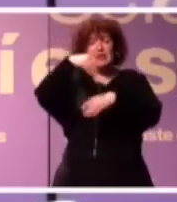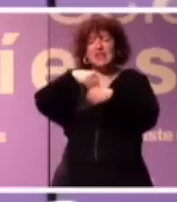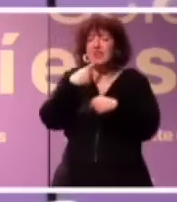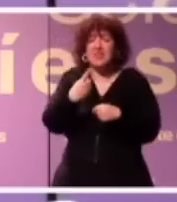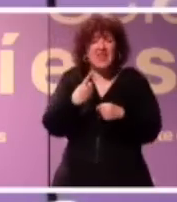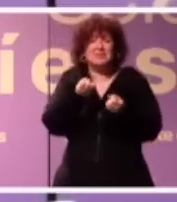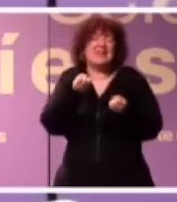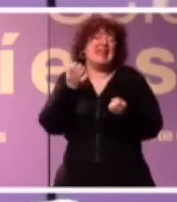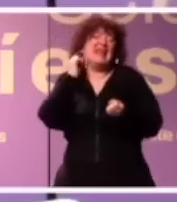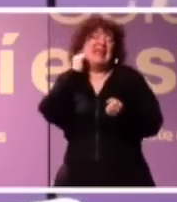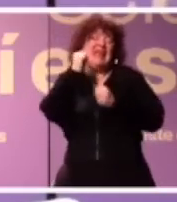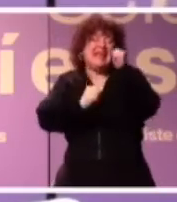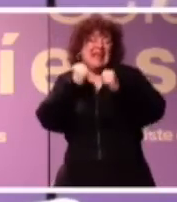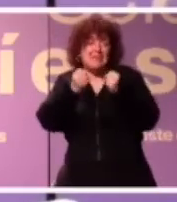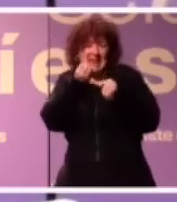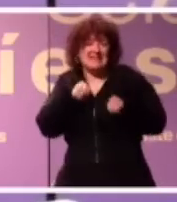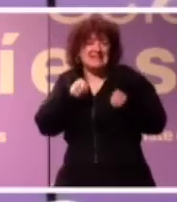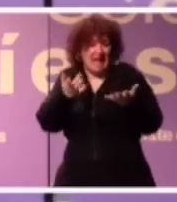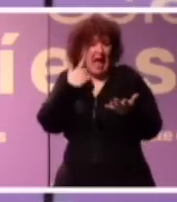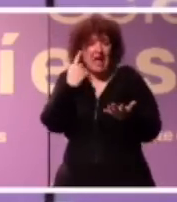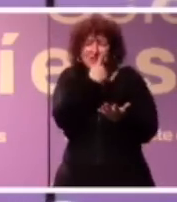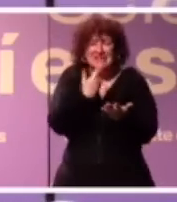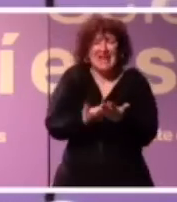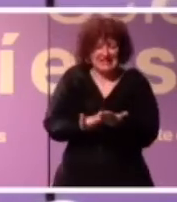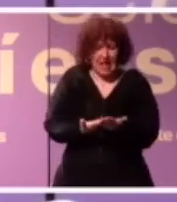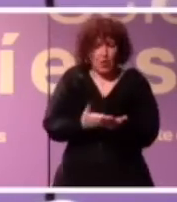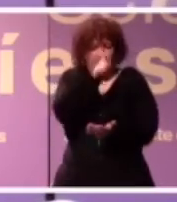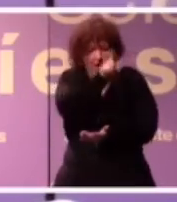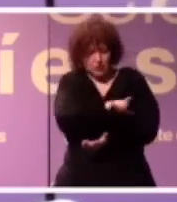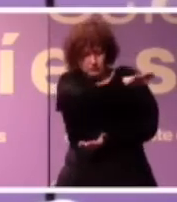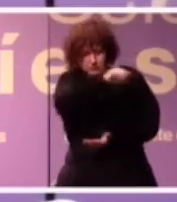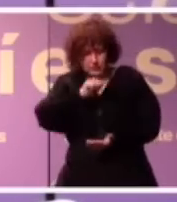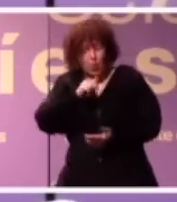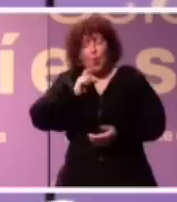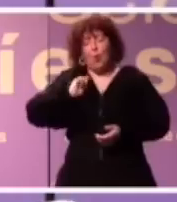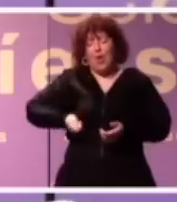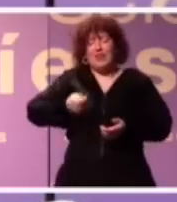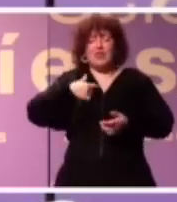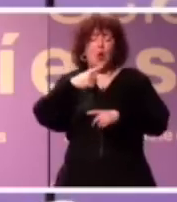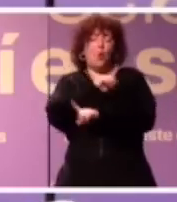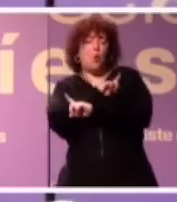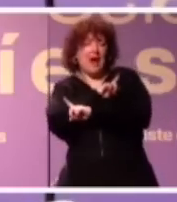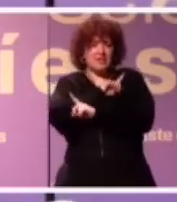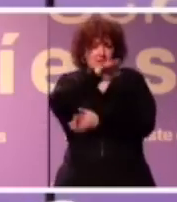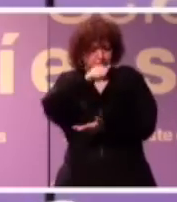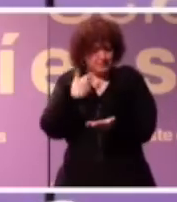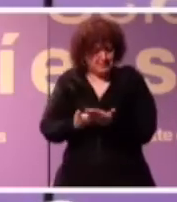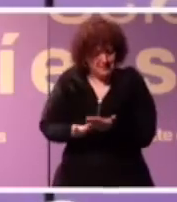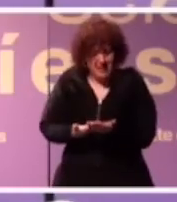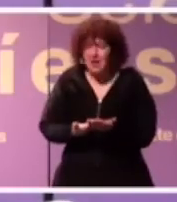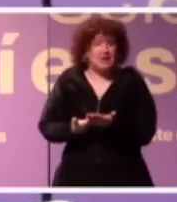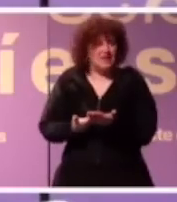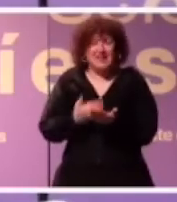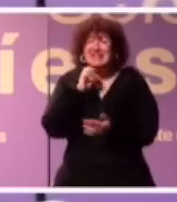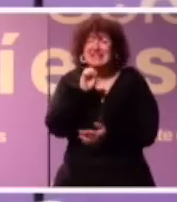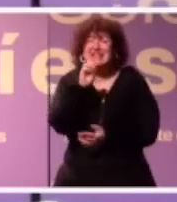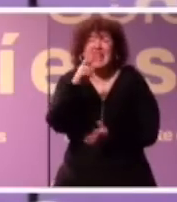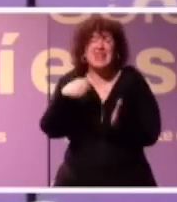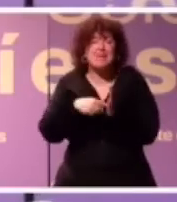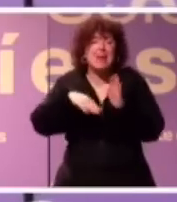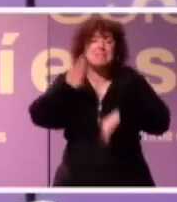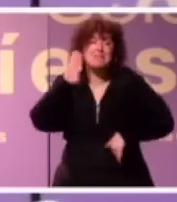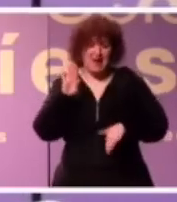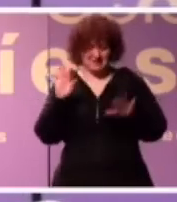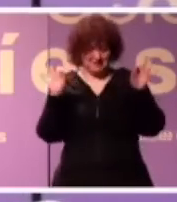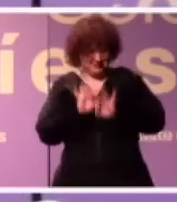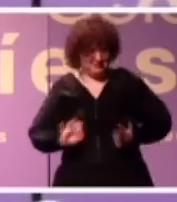es decir que le presentan un atestado con autor al juez de guardia 13.000 más de 13.000 Y